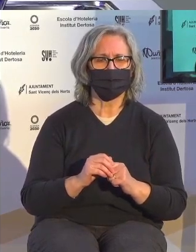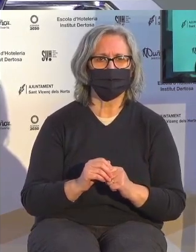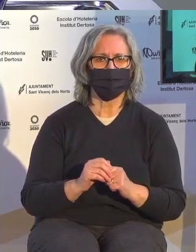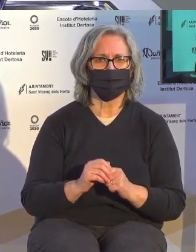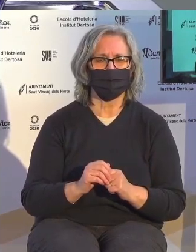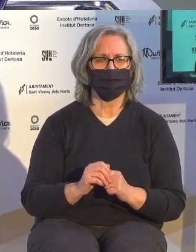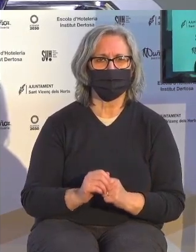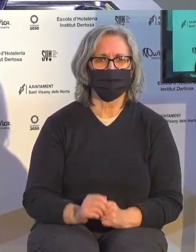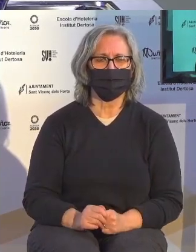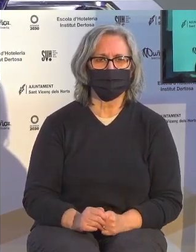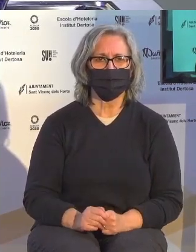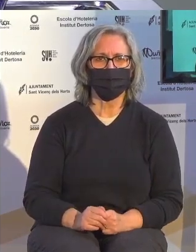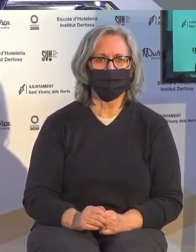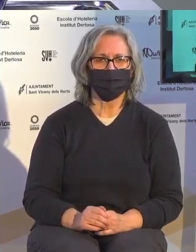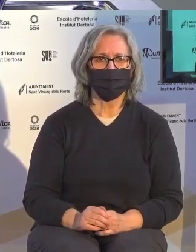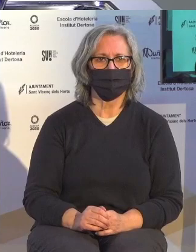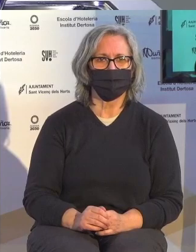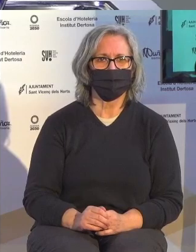una